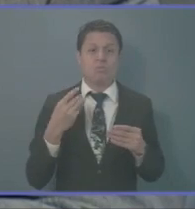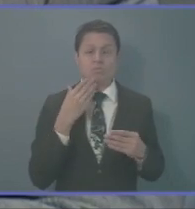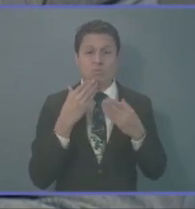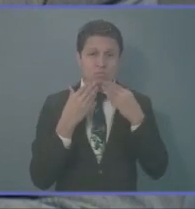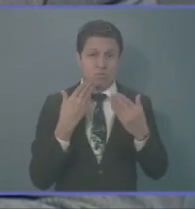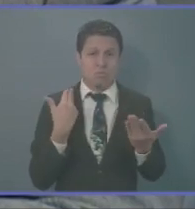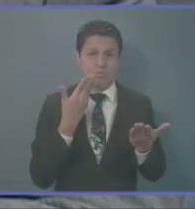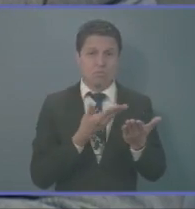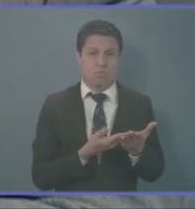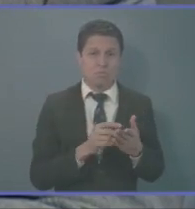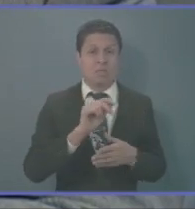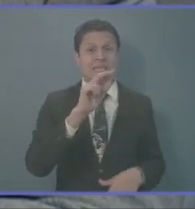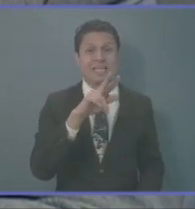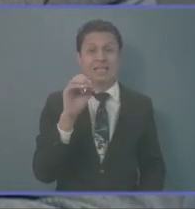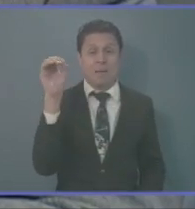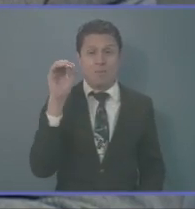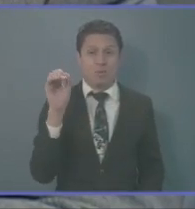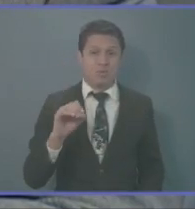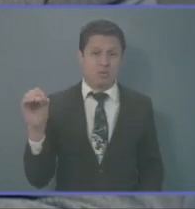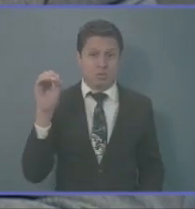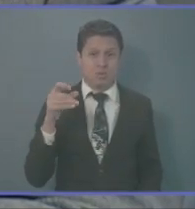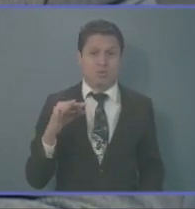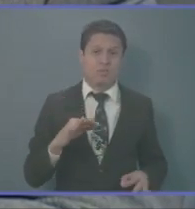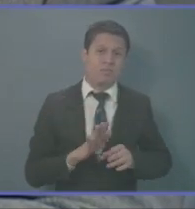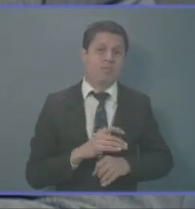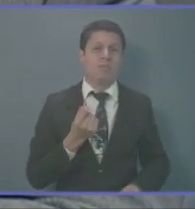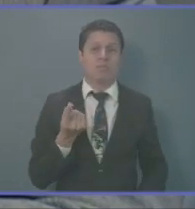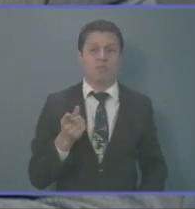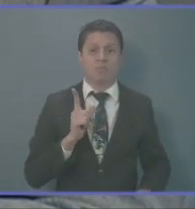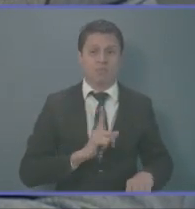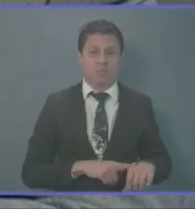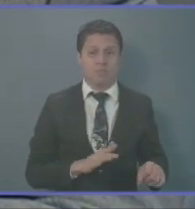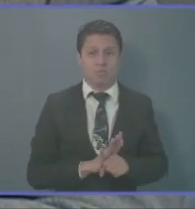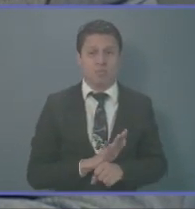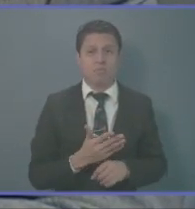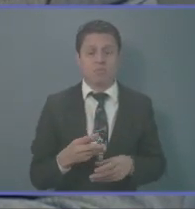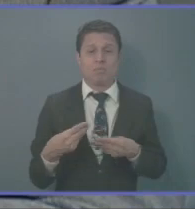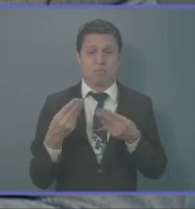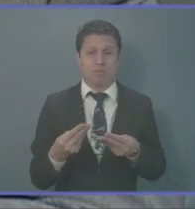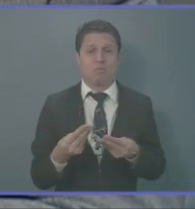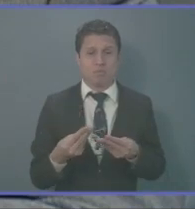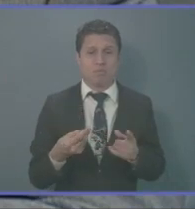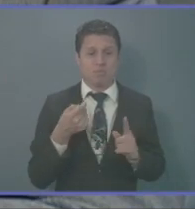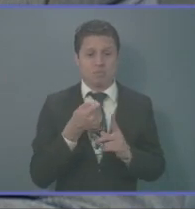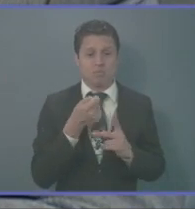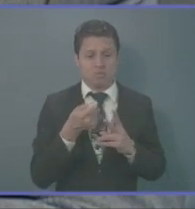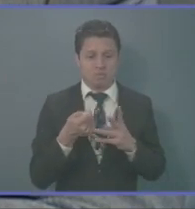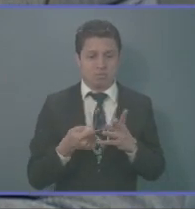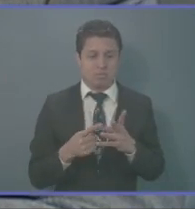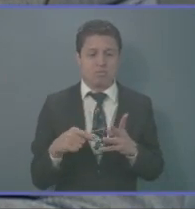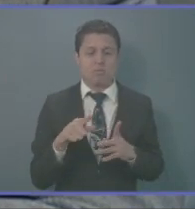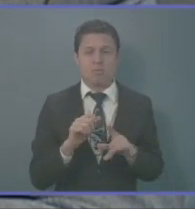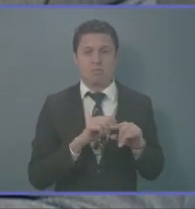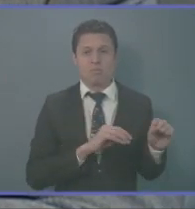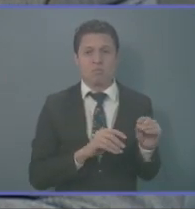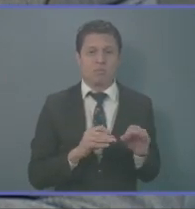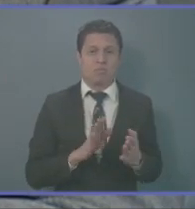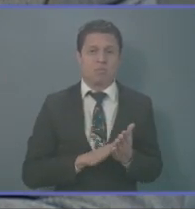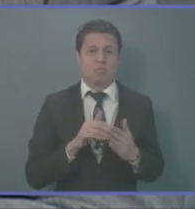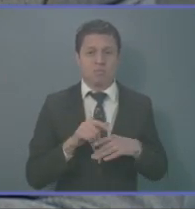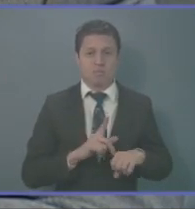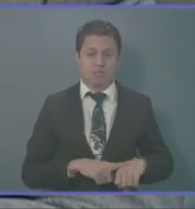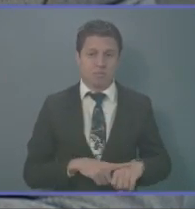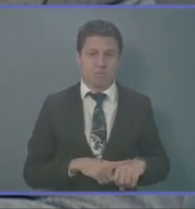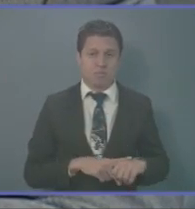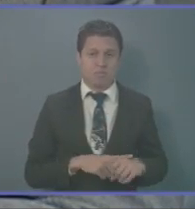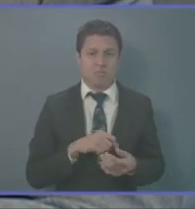asignarse el 30% de forma inmediata, como le corresponde proporcionalmente, para que sean ejecutados por los